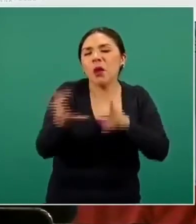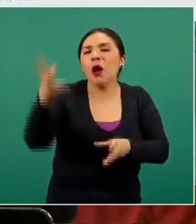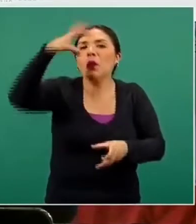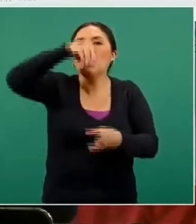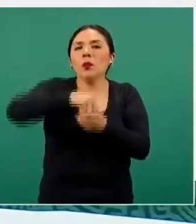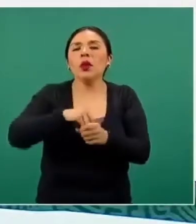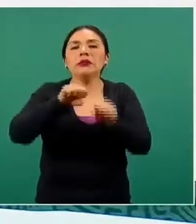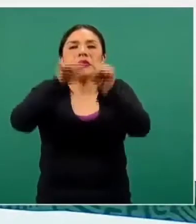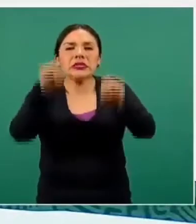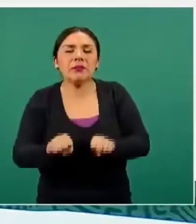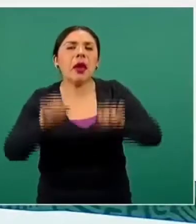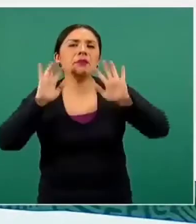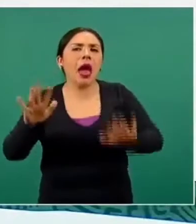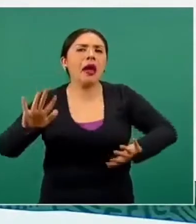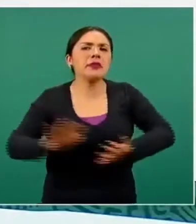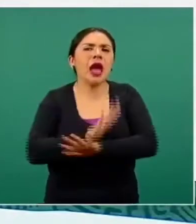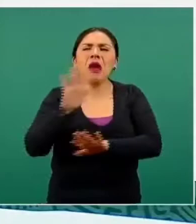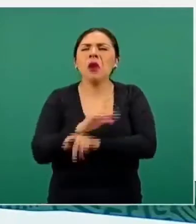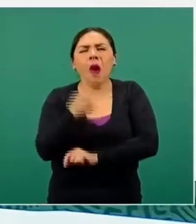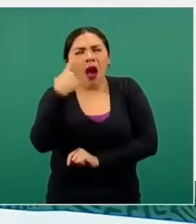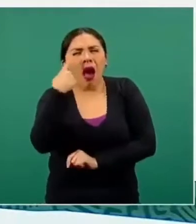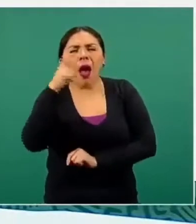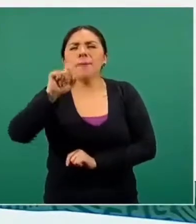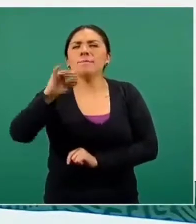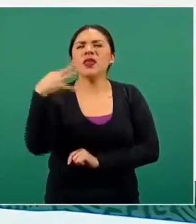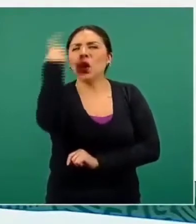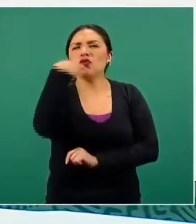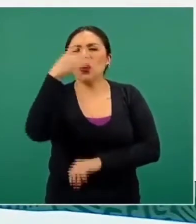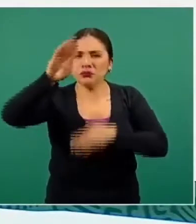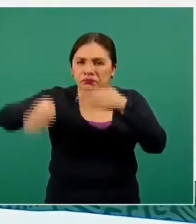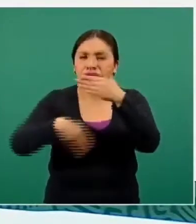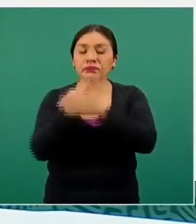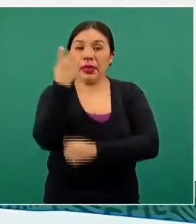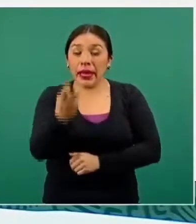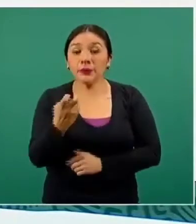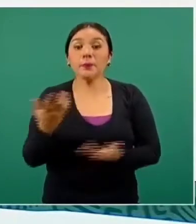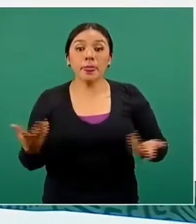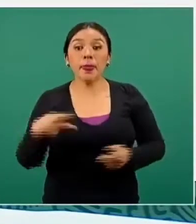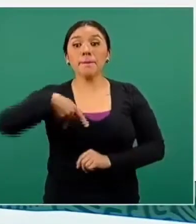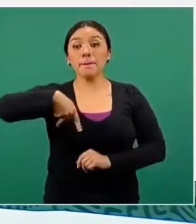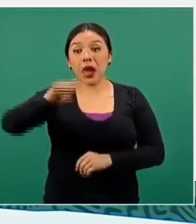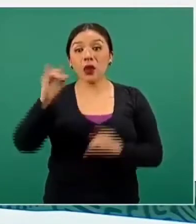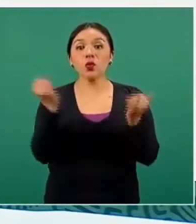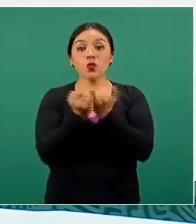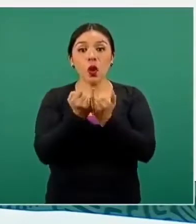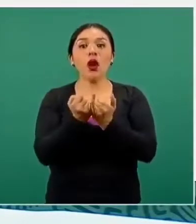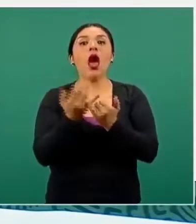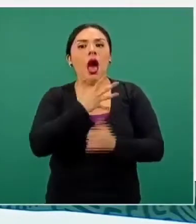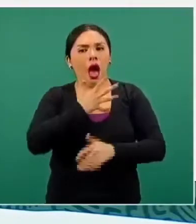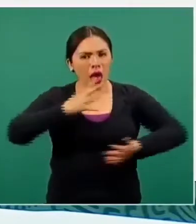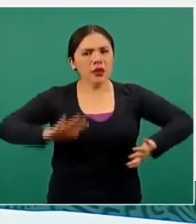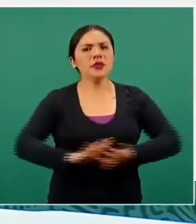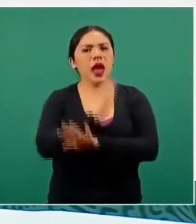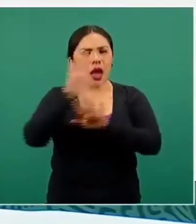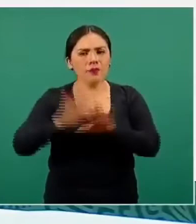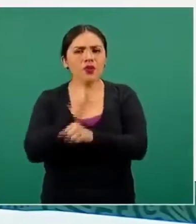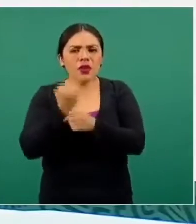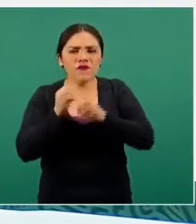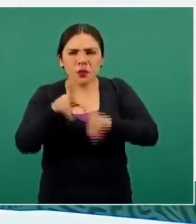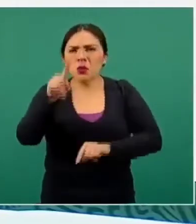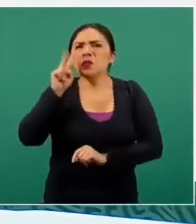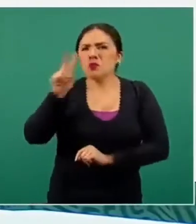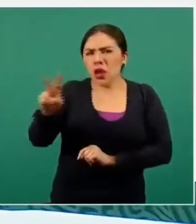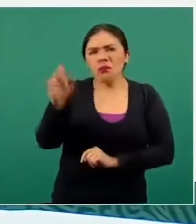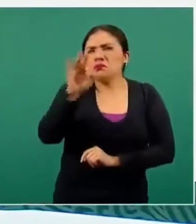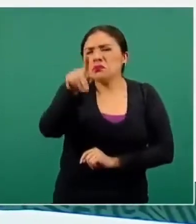plataforma y se actualizan generalmente 24 horas después. Pero también hemos ido actualizando los datos. Note cualquiera